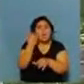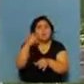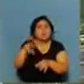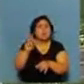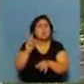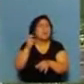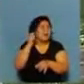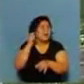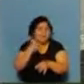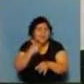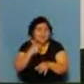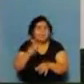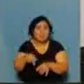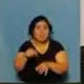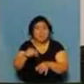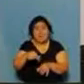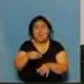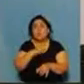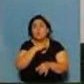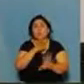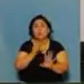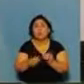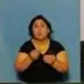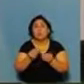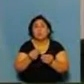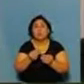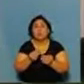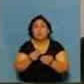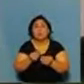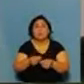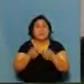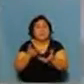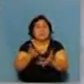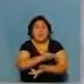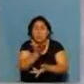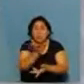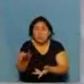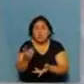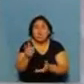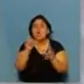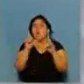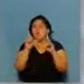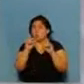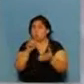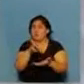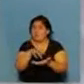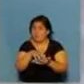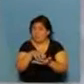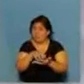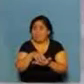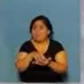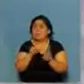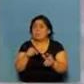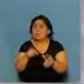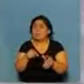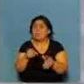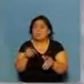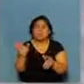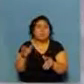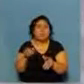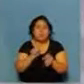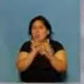forma de dar cuenta de lo que hacemos a los accionistas y a la comunidad. Tenemos los números de la compañía, pero también todo lo que hacemos en sostenibilidad, en